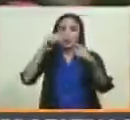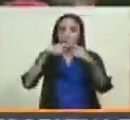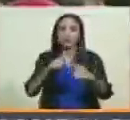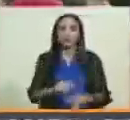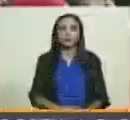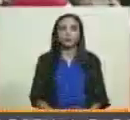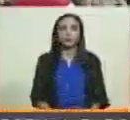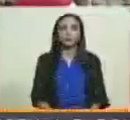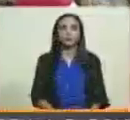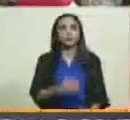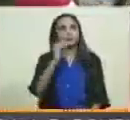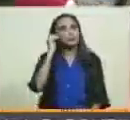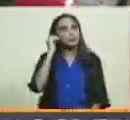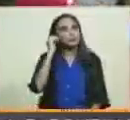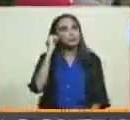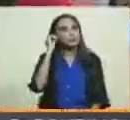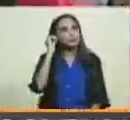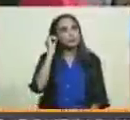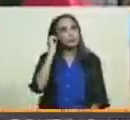¿Qué te pasa a ti, mija?